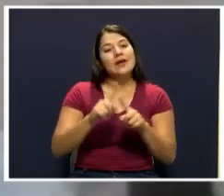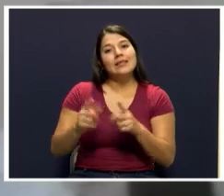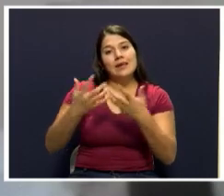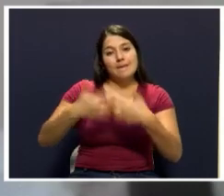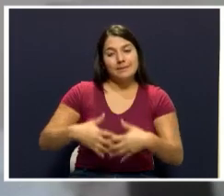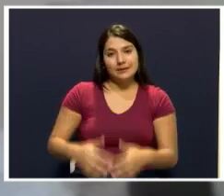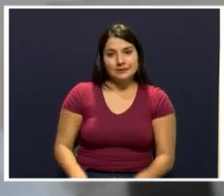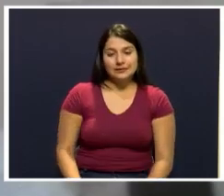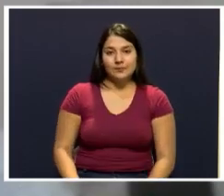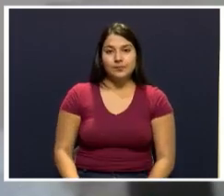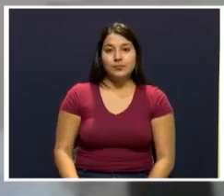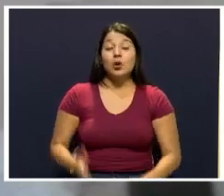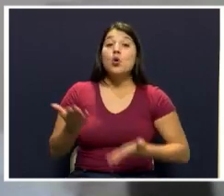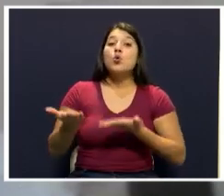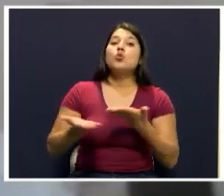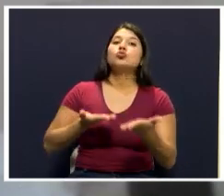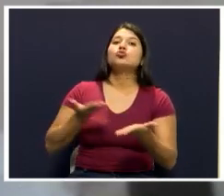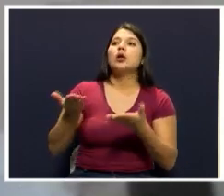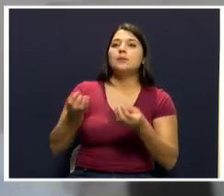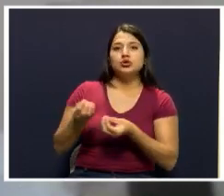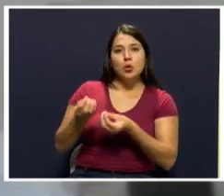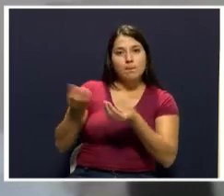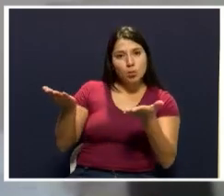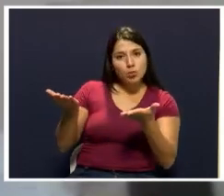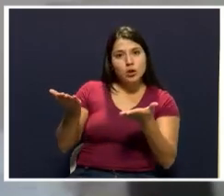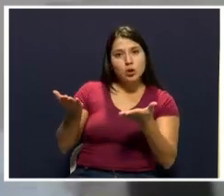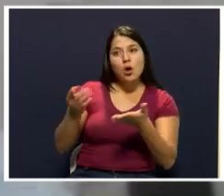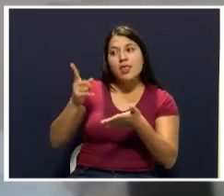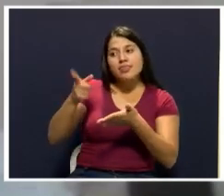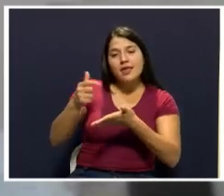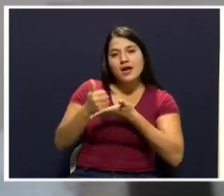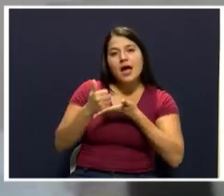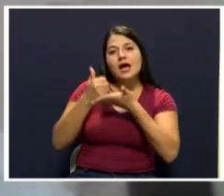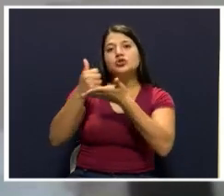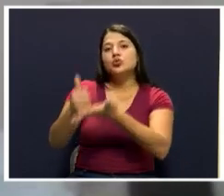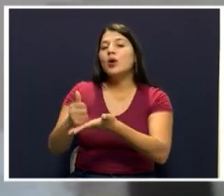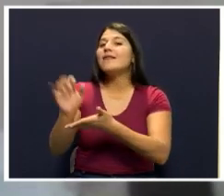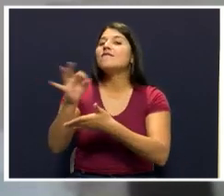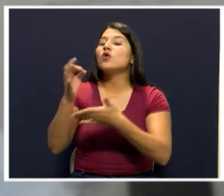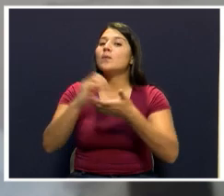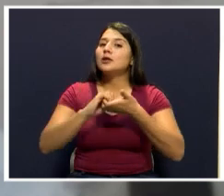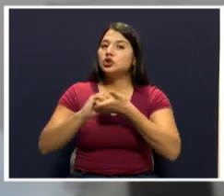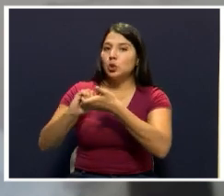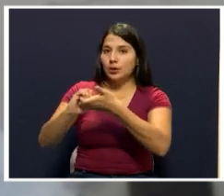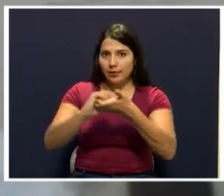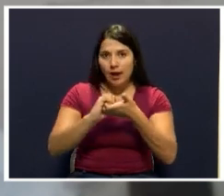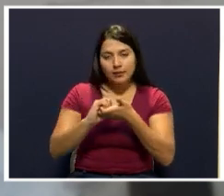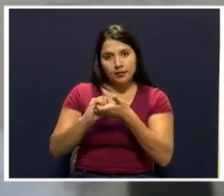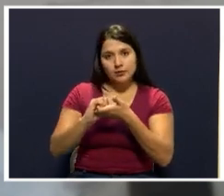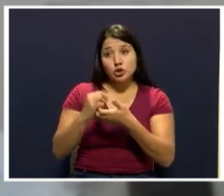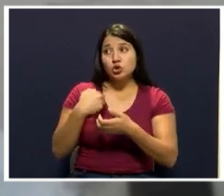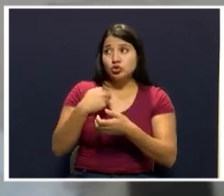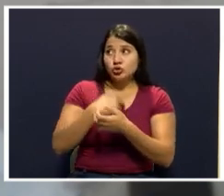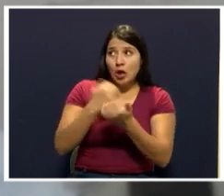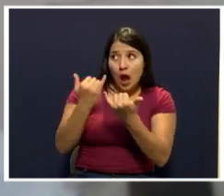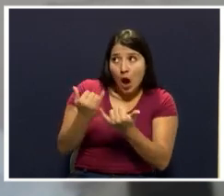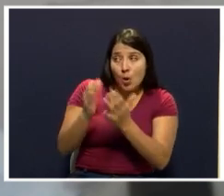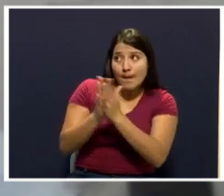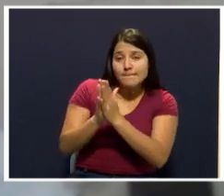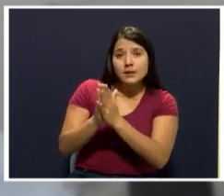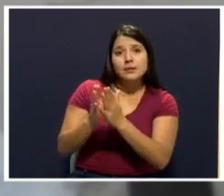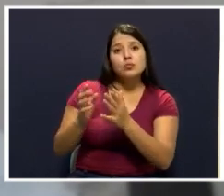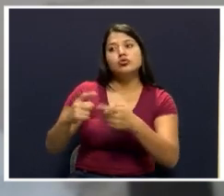público no esencial debe también hacer una contribución solidaria a esta crisis. Hemos propuesto la suspensión temporal parcial